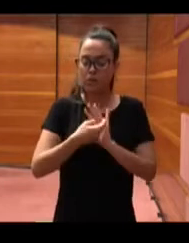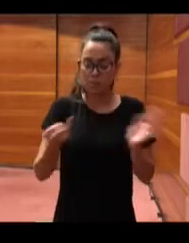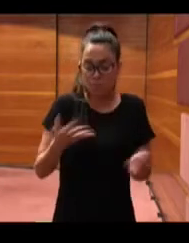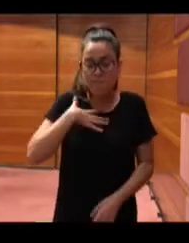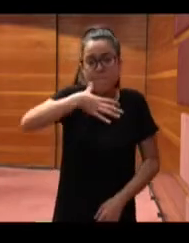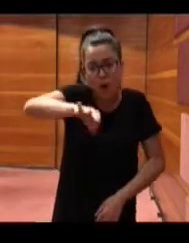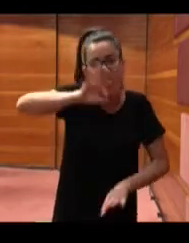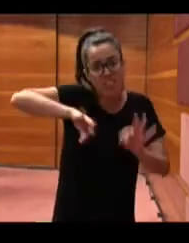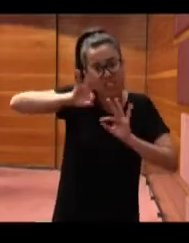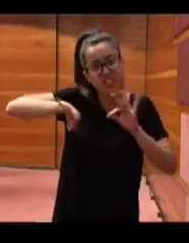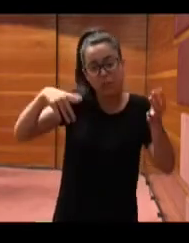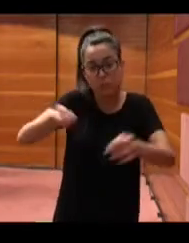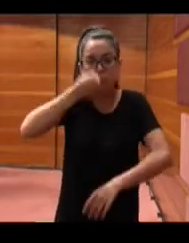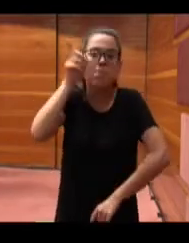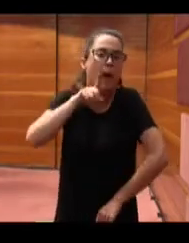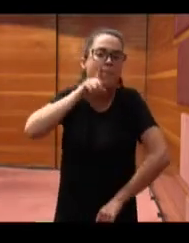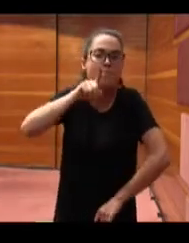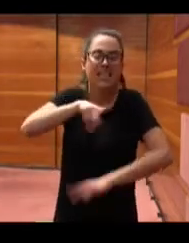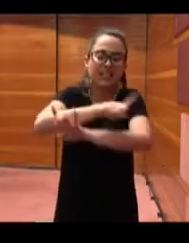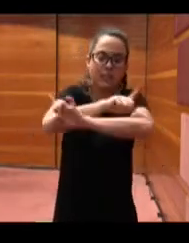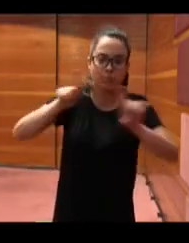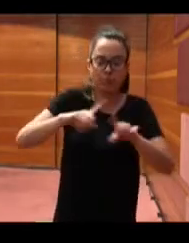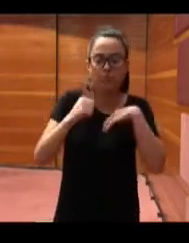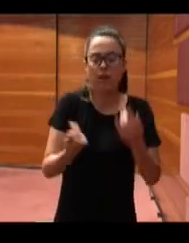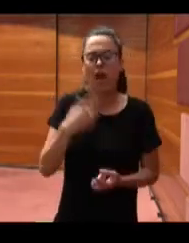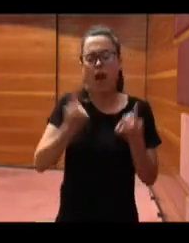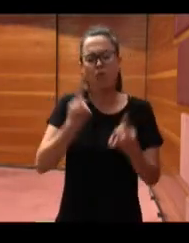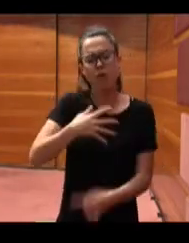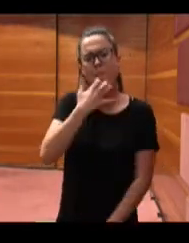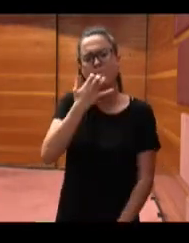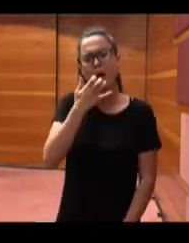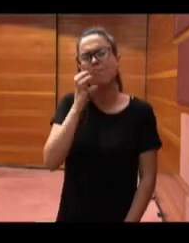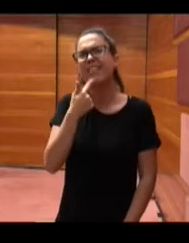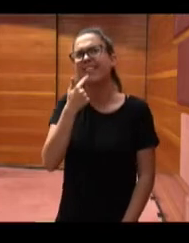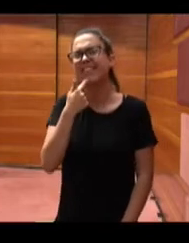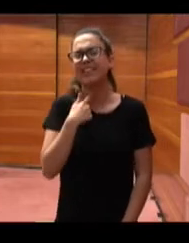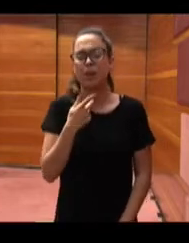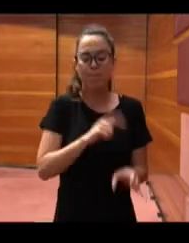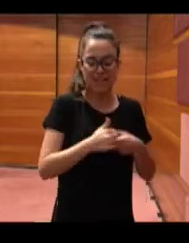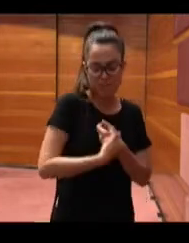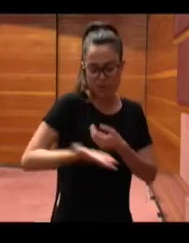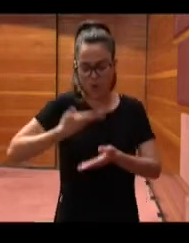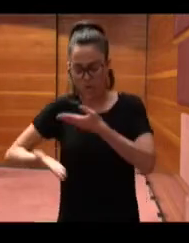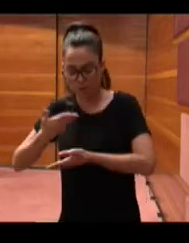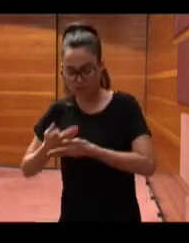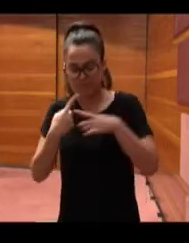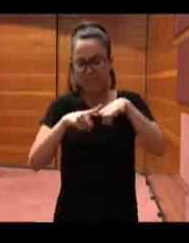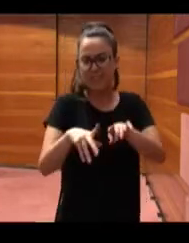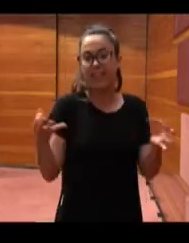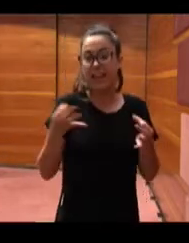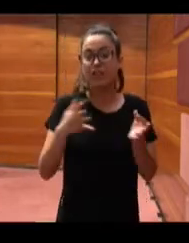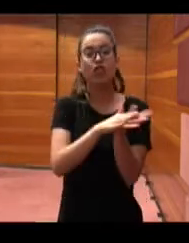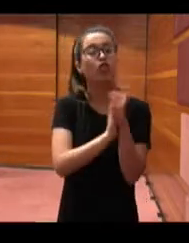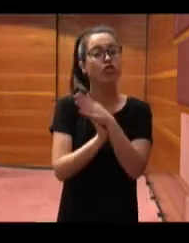¿eh? No veo el todo mal. Hay quien dice en broma que la diferencia entre participación y colaboración es que en una tortilla de